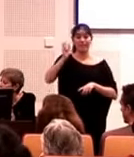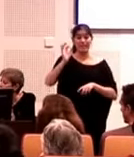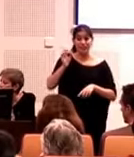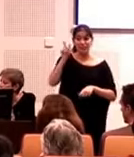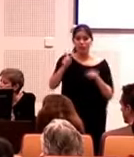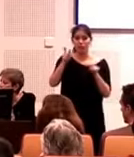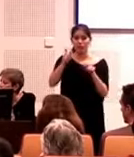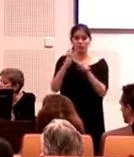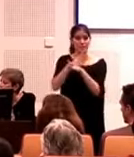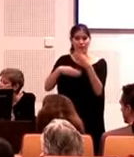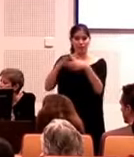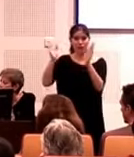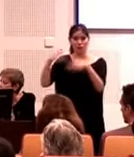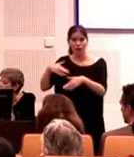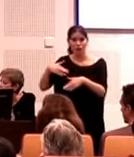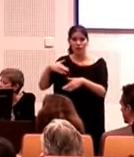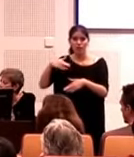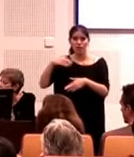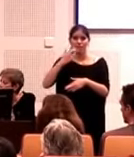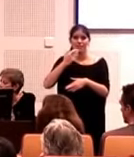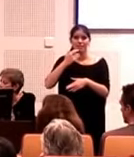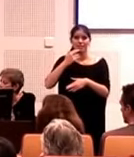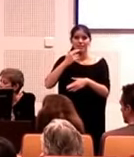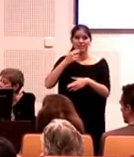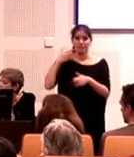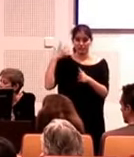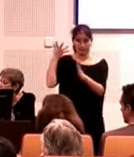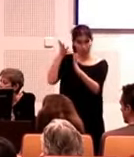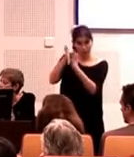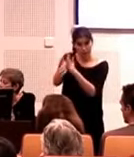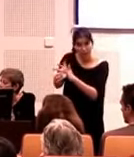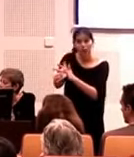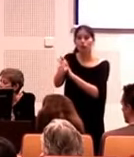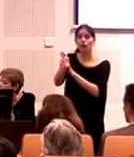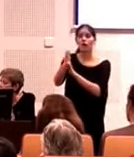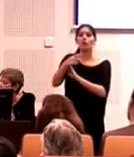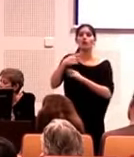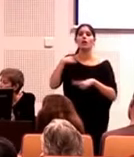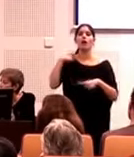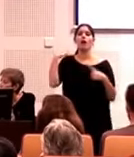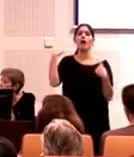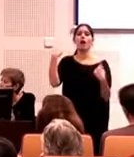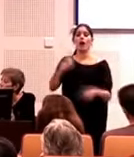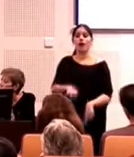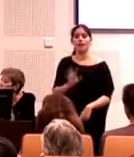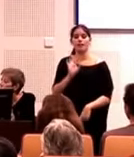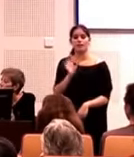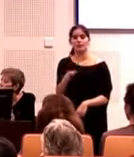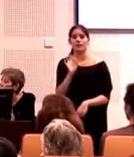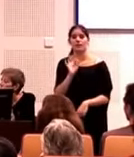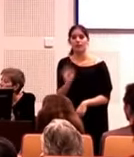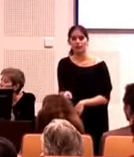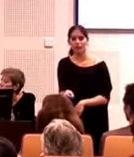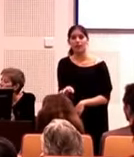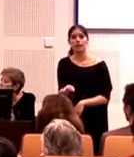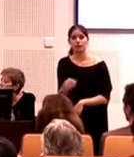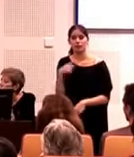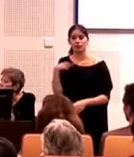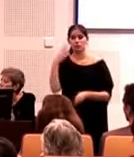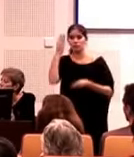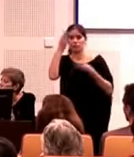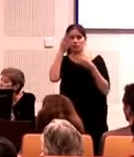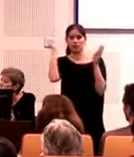tiene ninguna discapacidad, cuando se les explica o se les cuenta, dice, ah, vale, nosotros